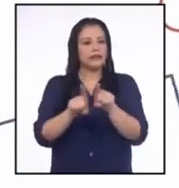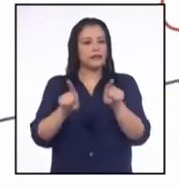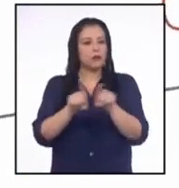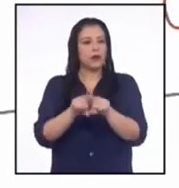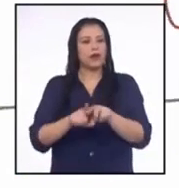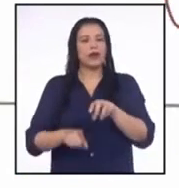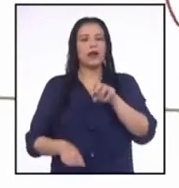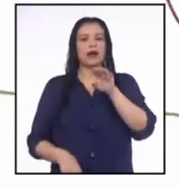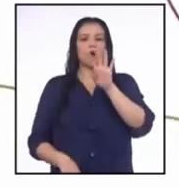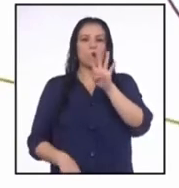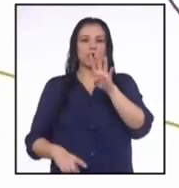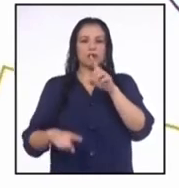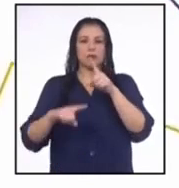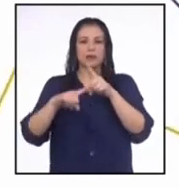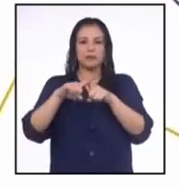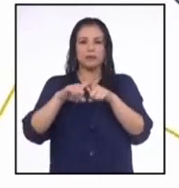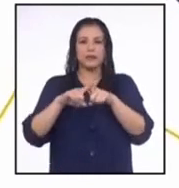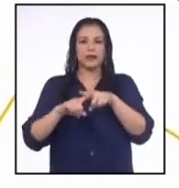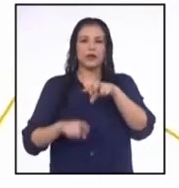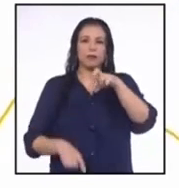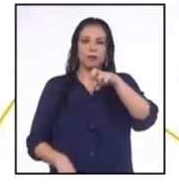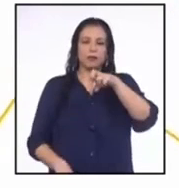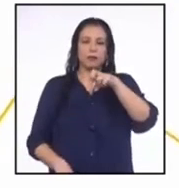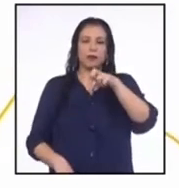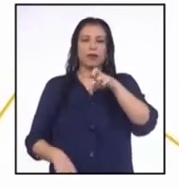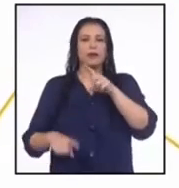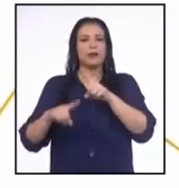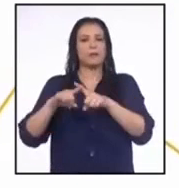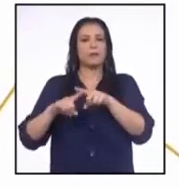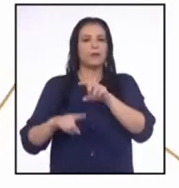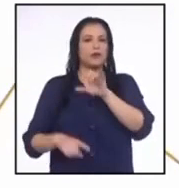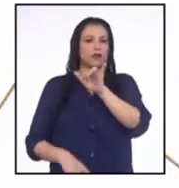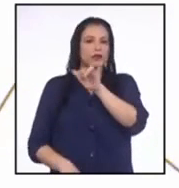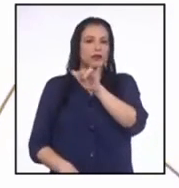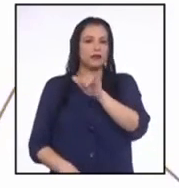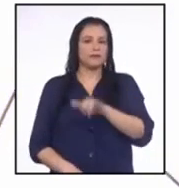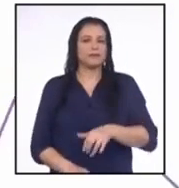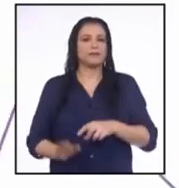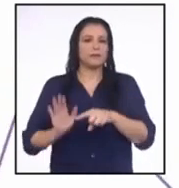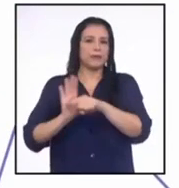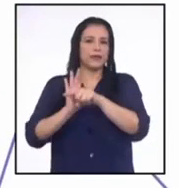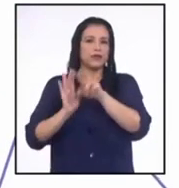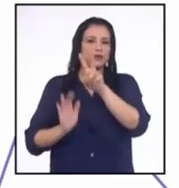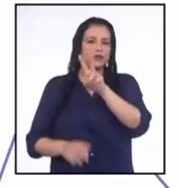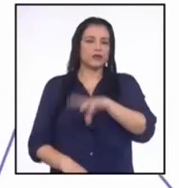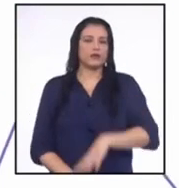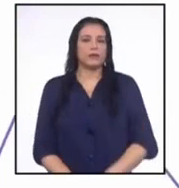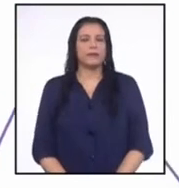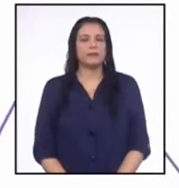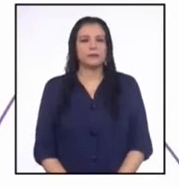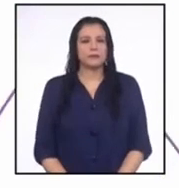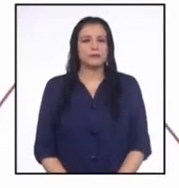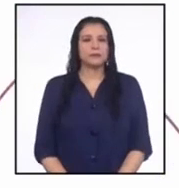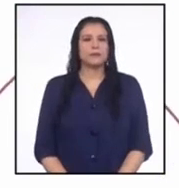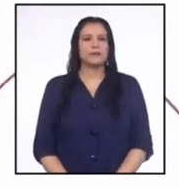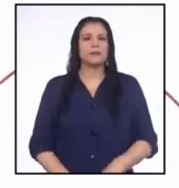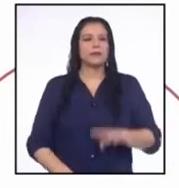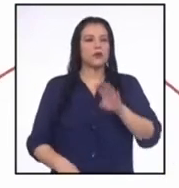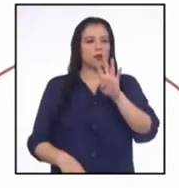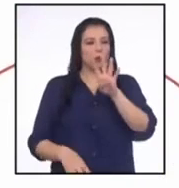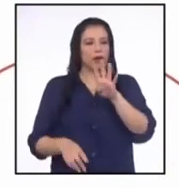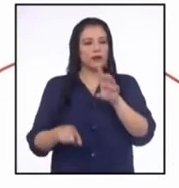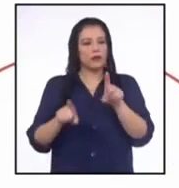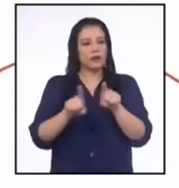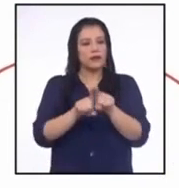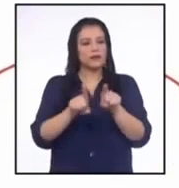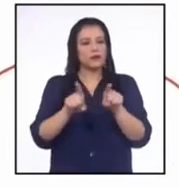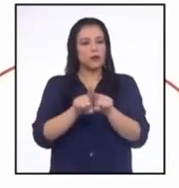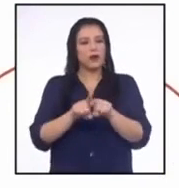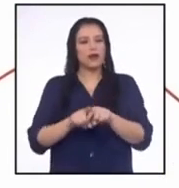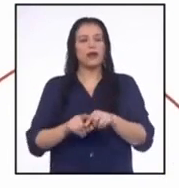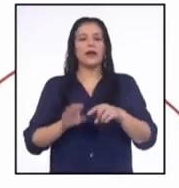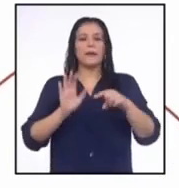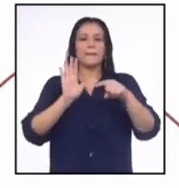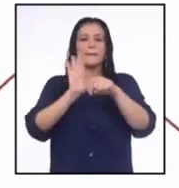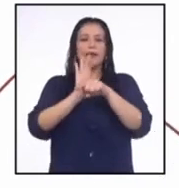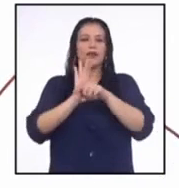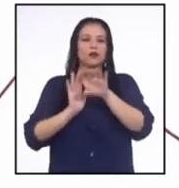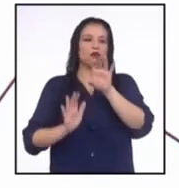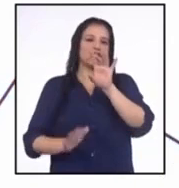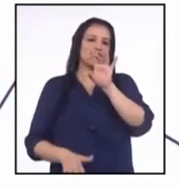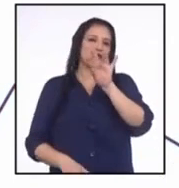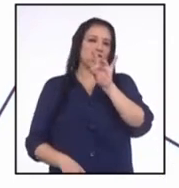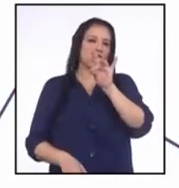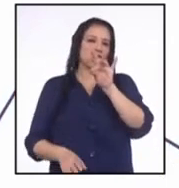es igual a 4 multiplicado por p multiplicado por menos 2. 4 es igual a menos